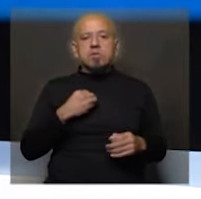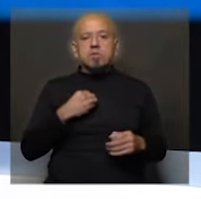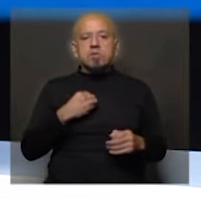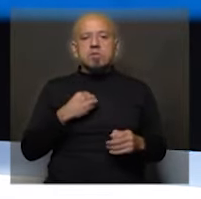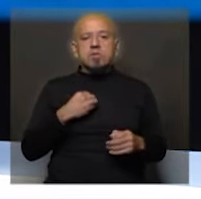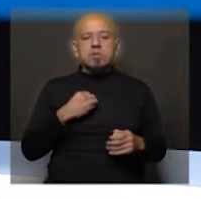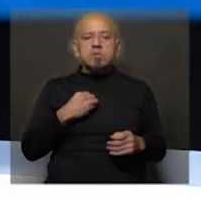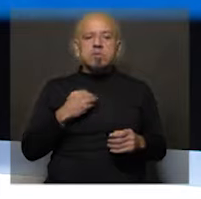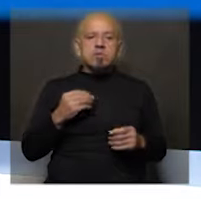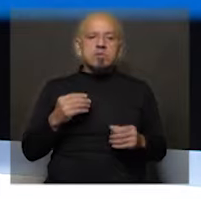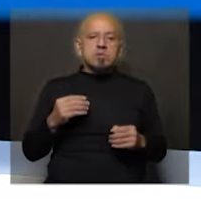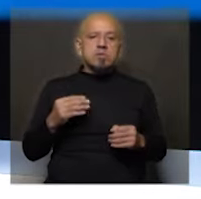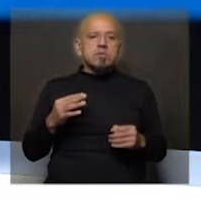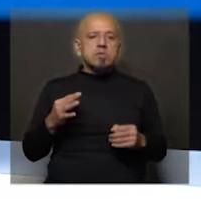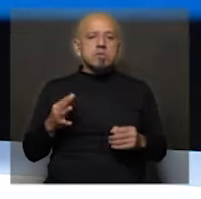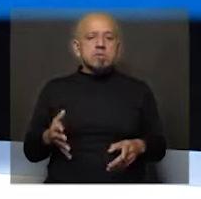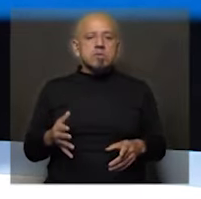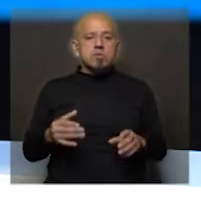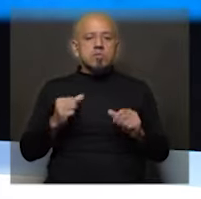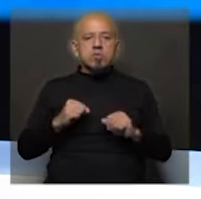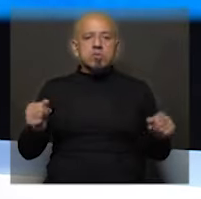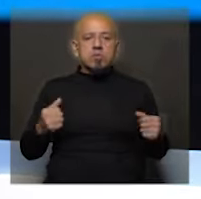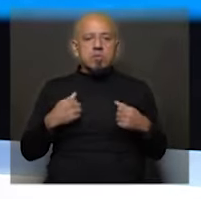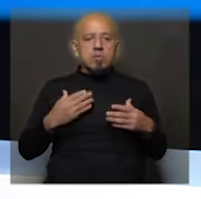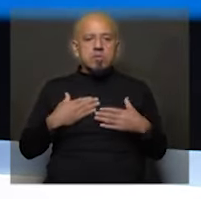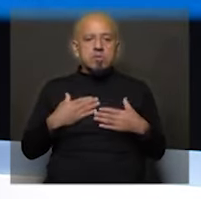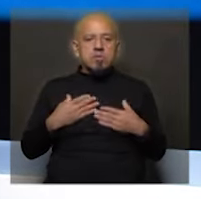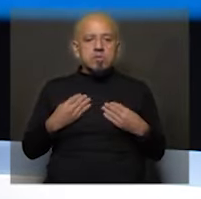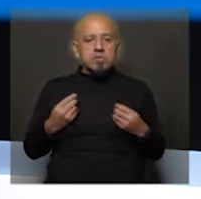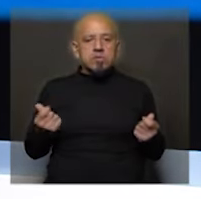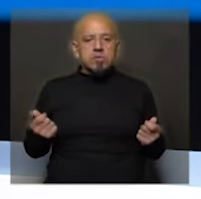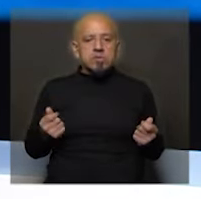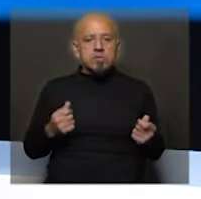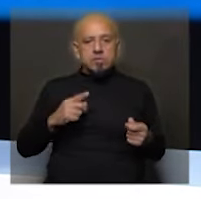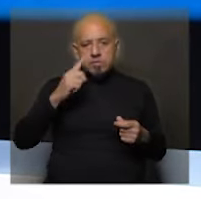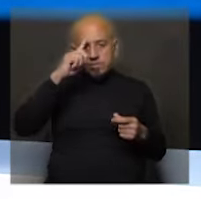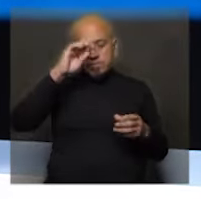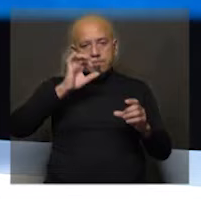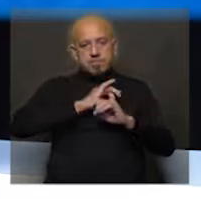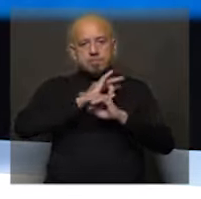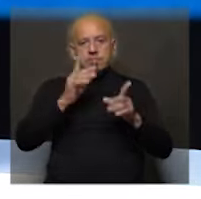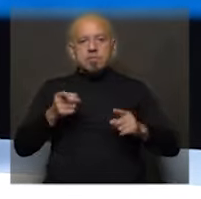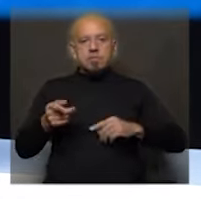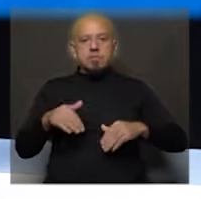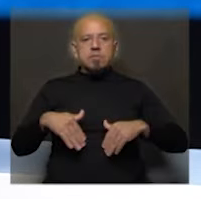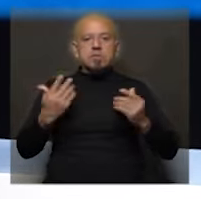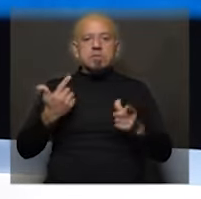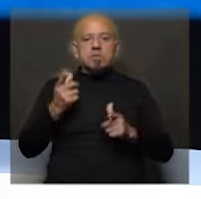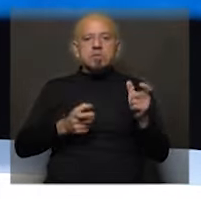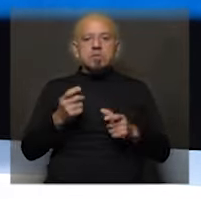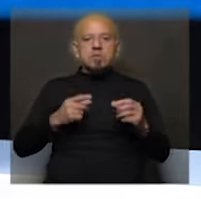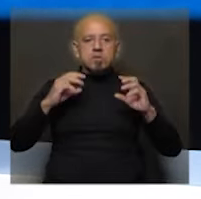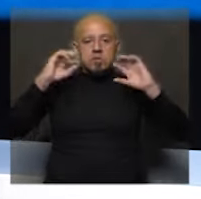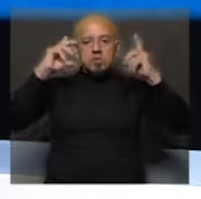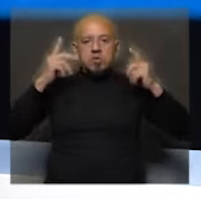confianza en sí misma para poder decir lo que me está pasando Tenemos que tener claro que a cualquier persona que vive una situación de violencia